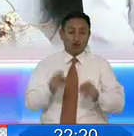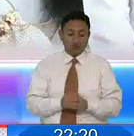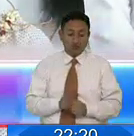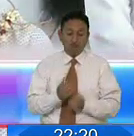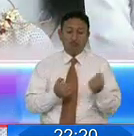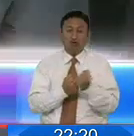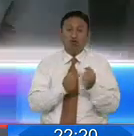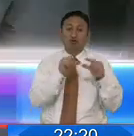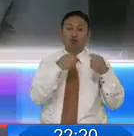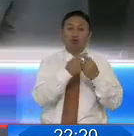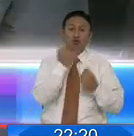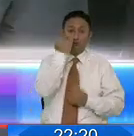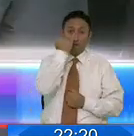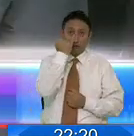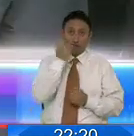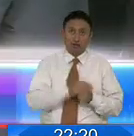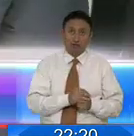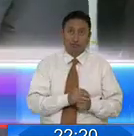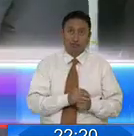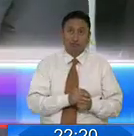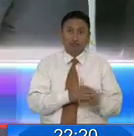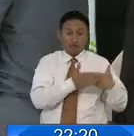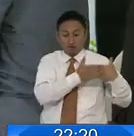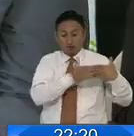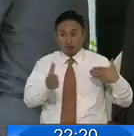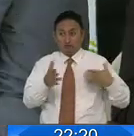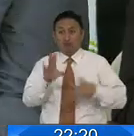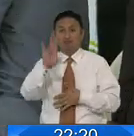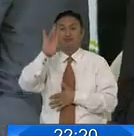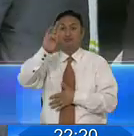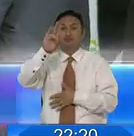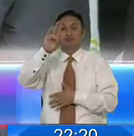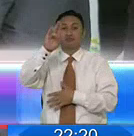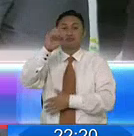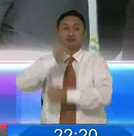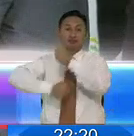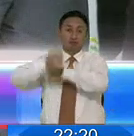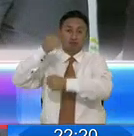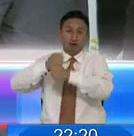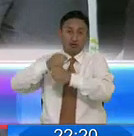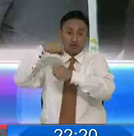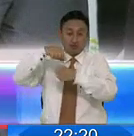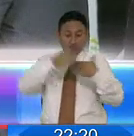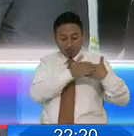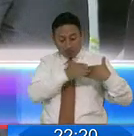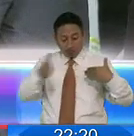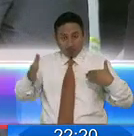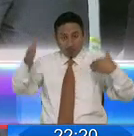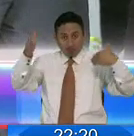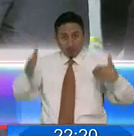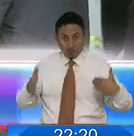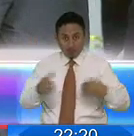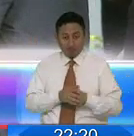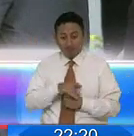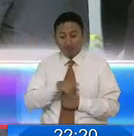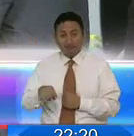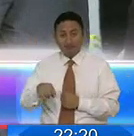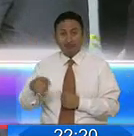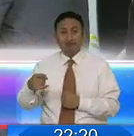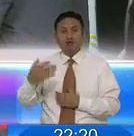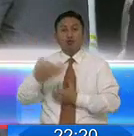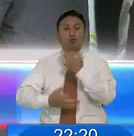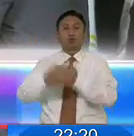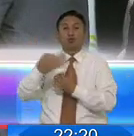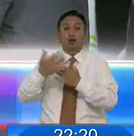sarayaku han pasado siete años en el transcurso de ese tiempo la sentencia